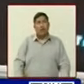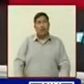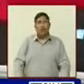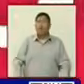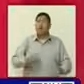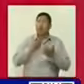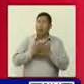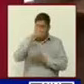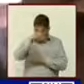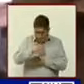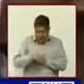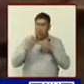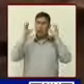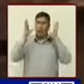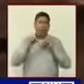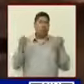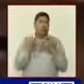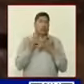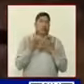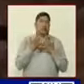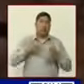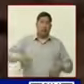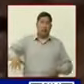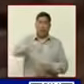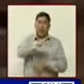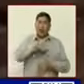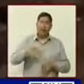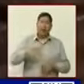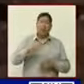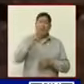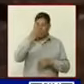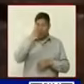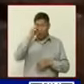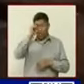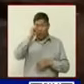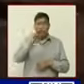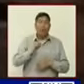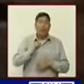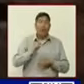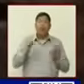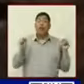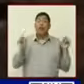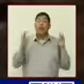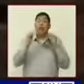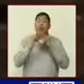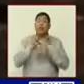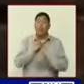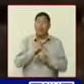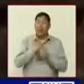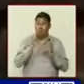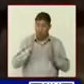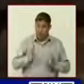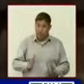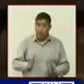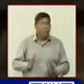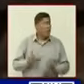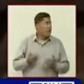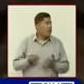Mira, Raquel, después del tremendo susto que se llevó la gente acá en la zona sur de La Paz, como puedes apreciar, los trabajadores